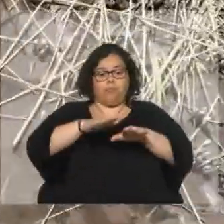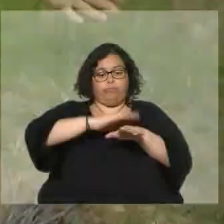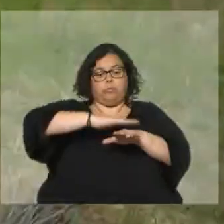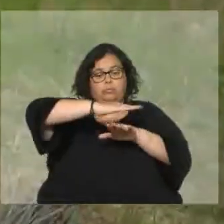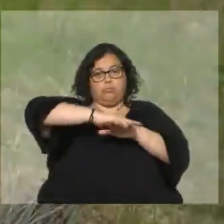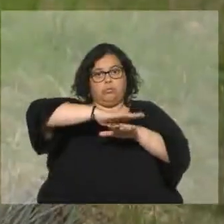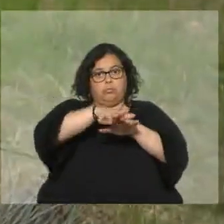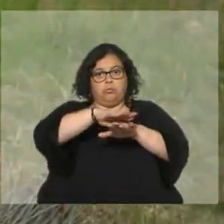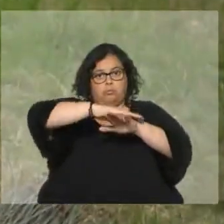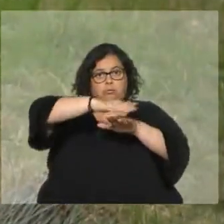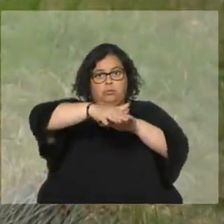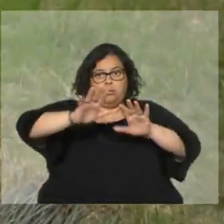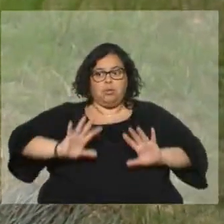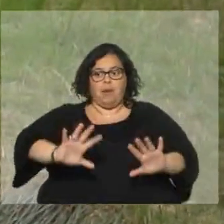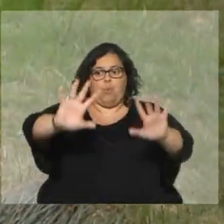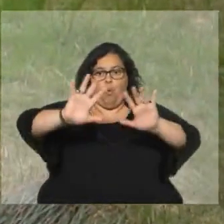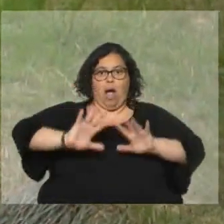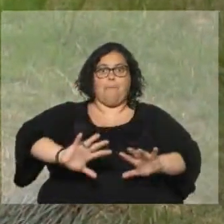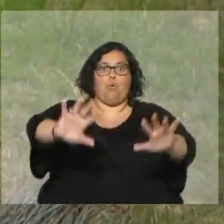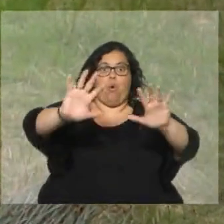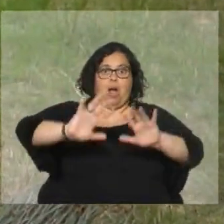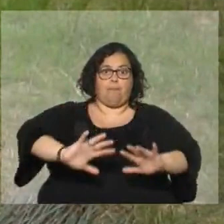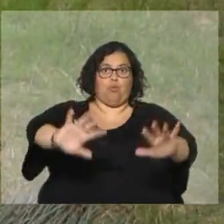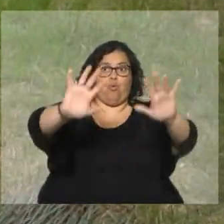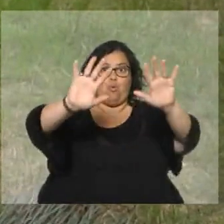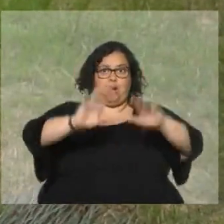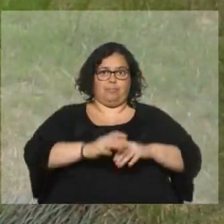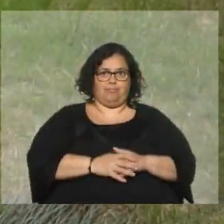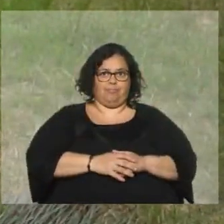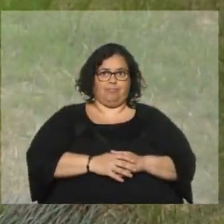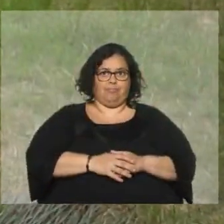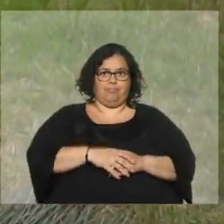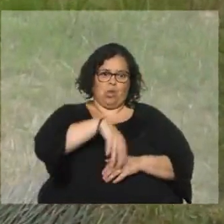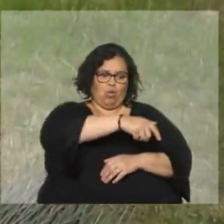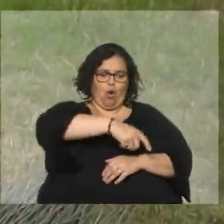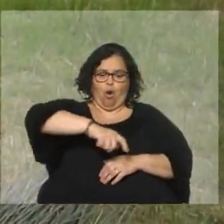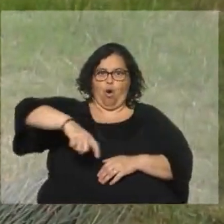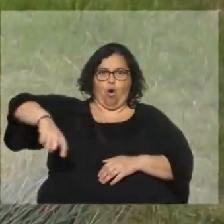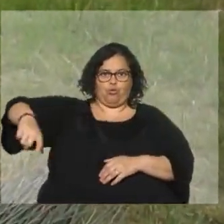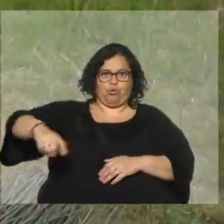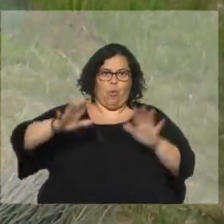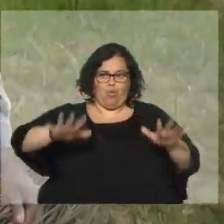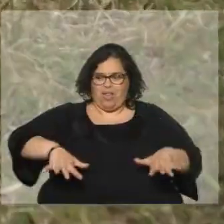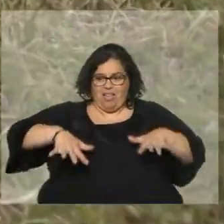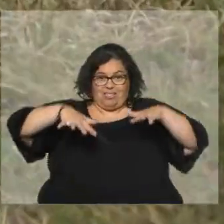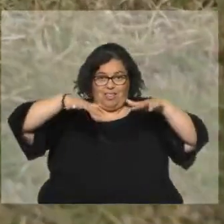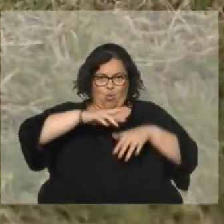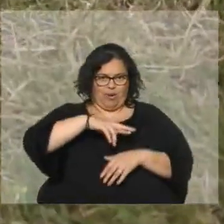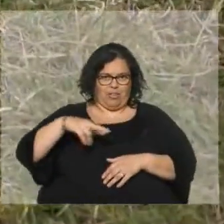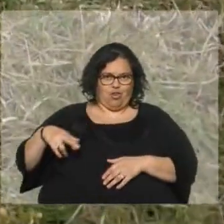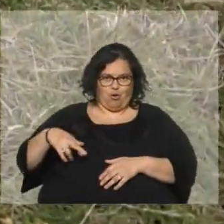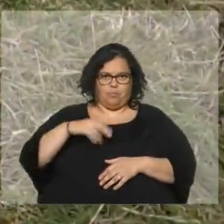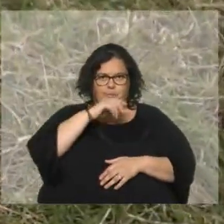agua, empujándolo. Lo van empujando, acá. O sea, lo atan y lo van empujando. Y lo traemos empujándolo por la costa. Perfecto. Cuando está crecido el río, ¿no? Sí, sí, sí.